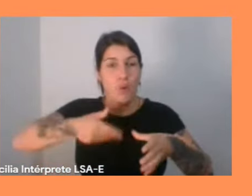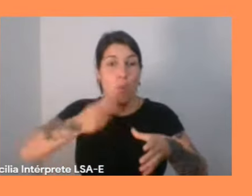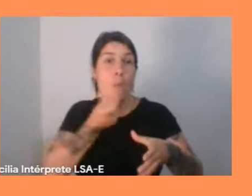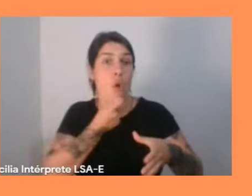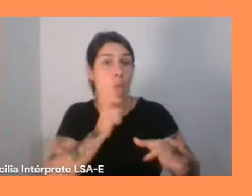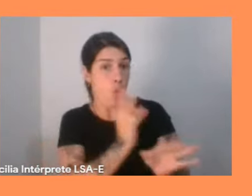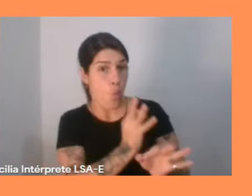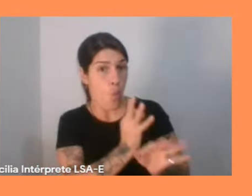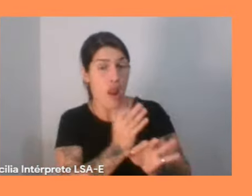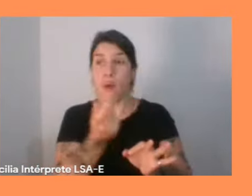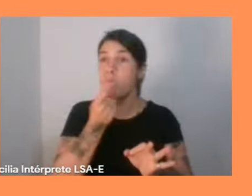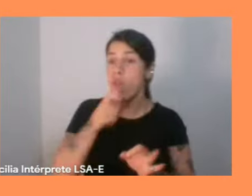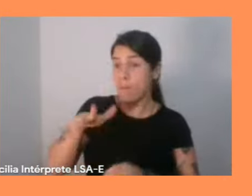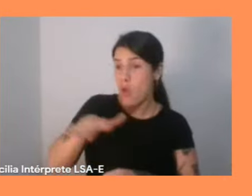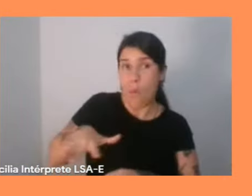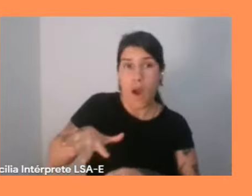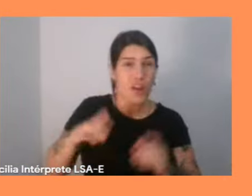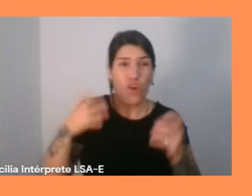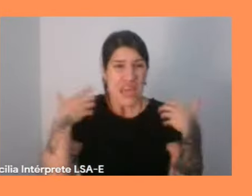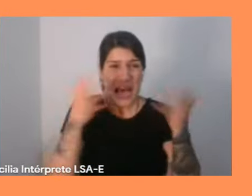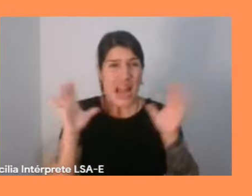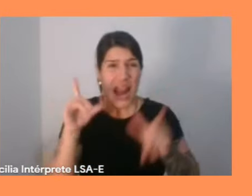se encuentra.